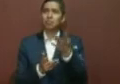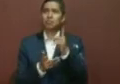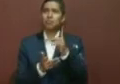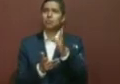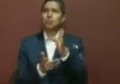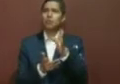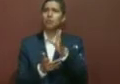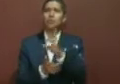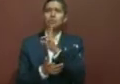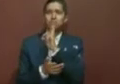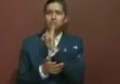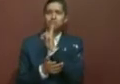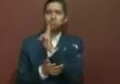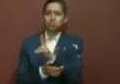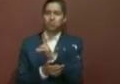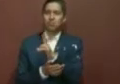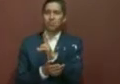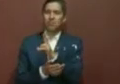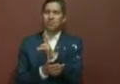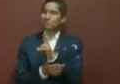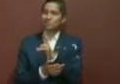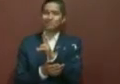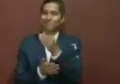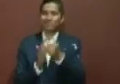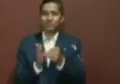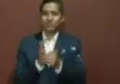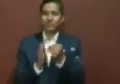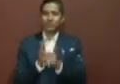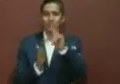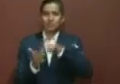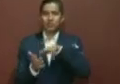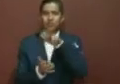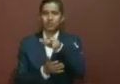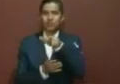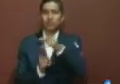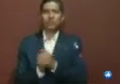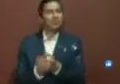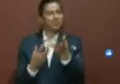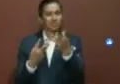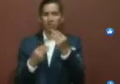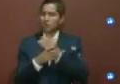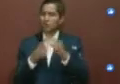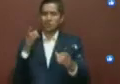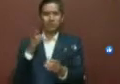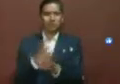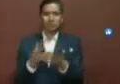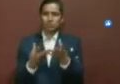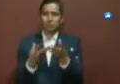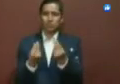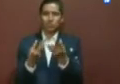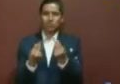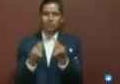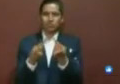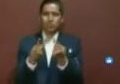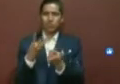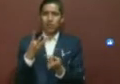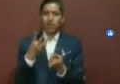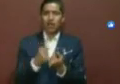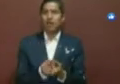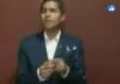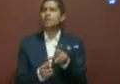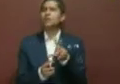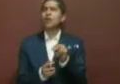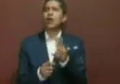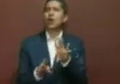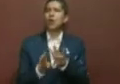un resultado atípico en el 18, producto de muchas circunstancias, no es lineal, no